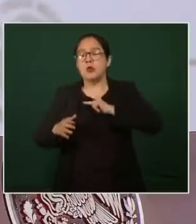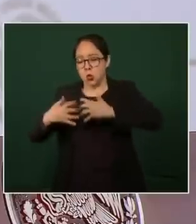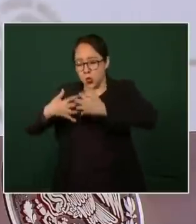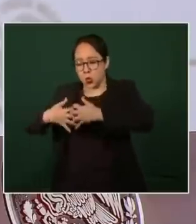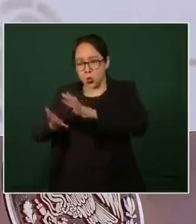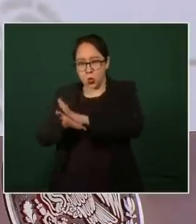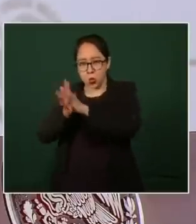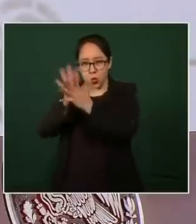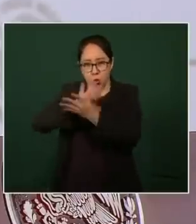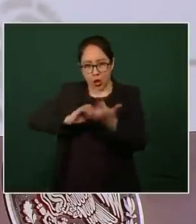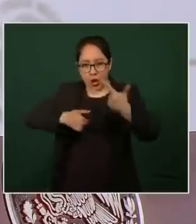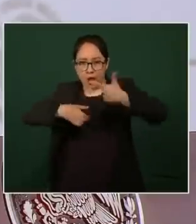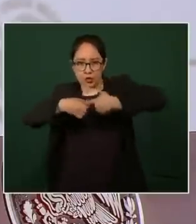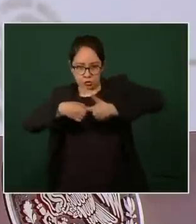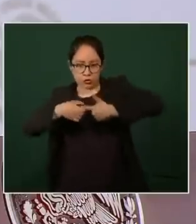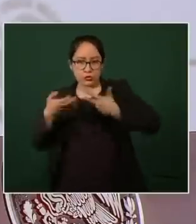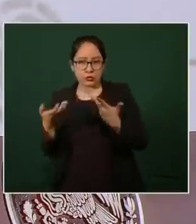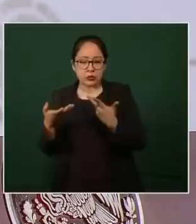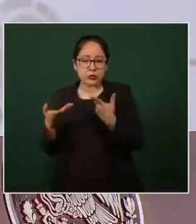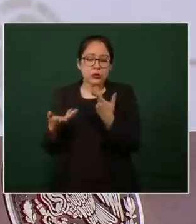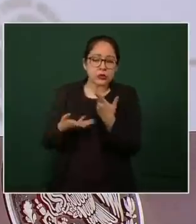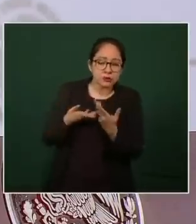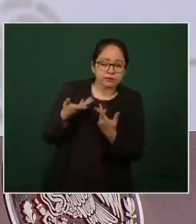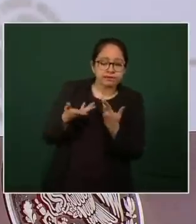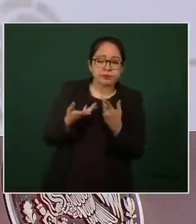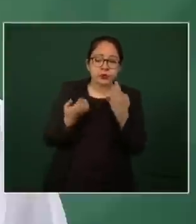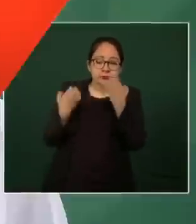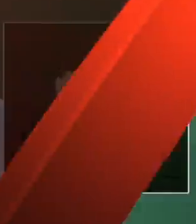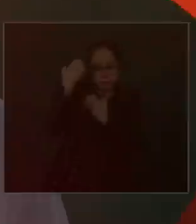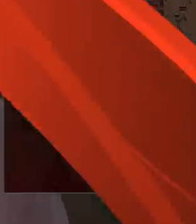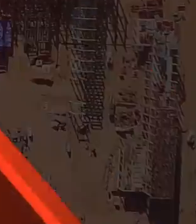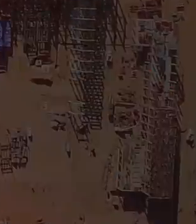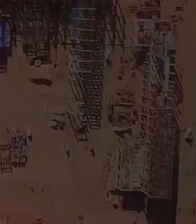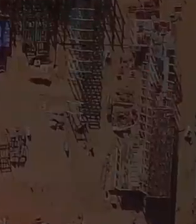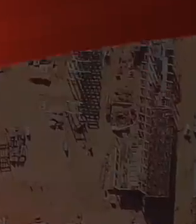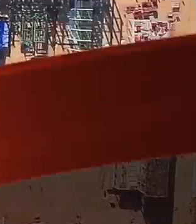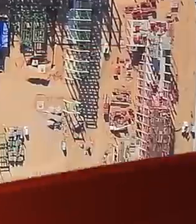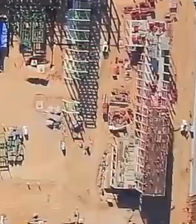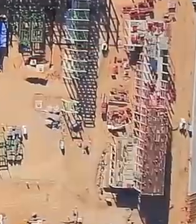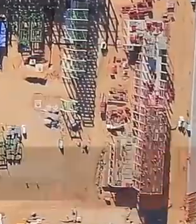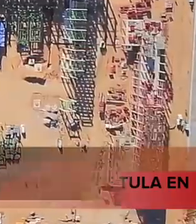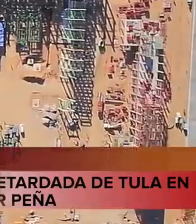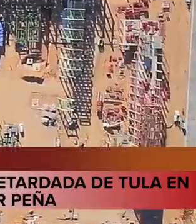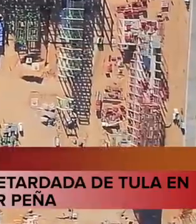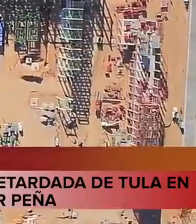ver costos y beneficios.